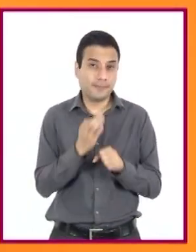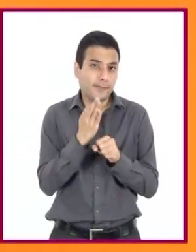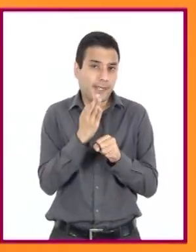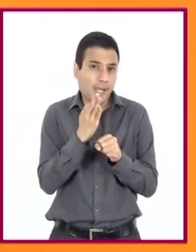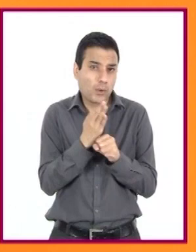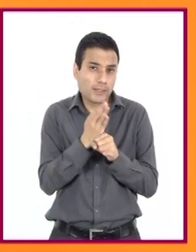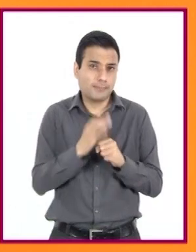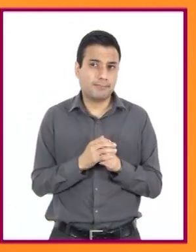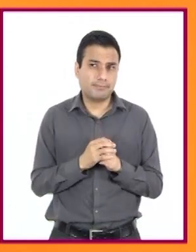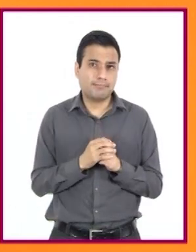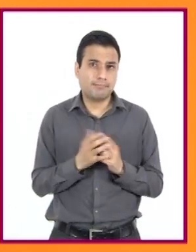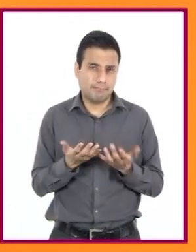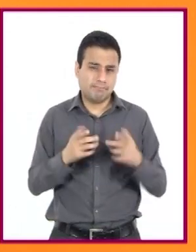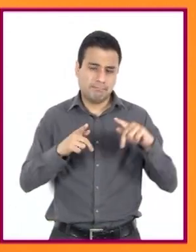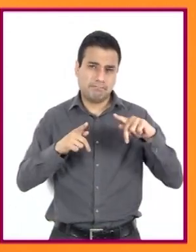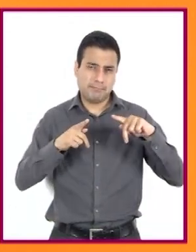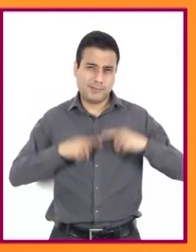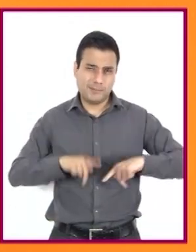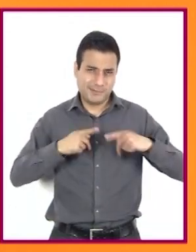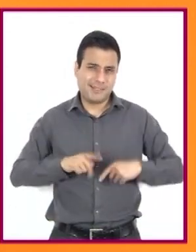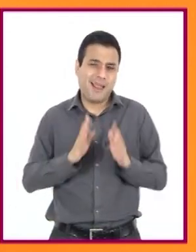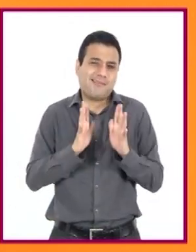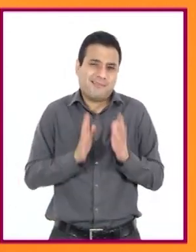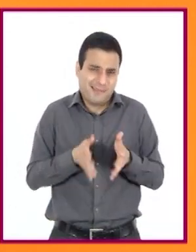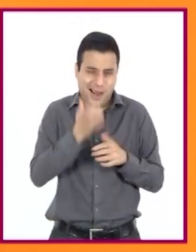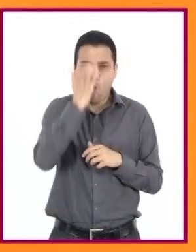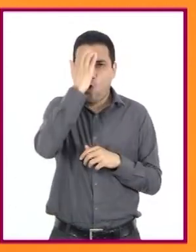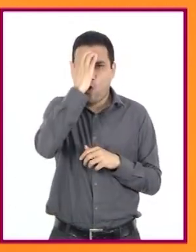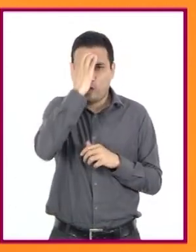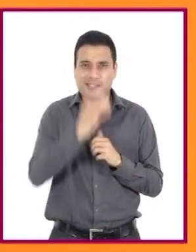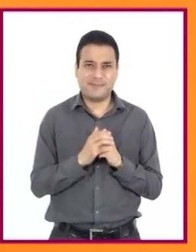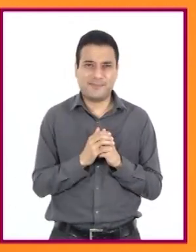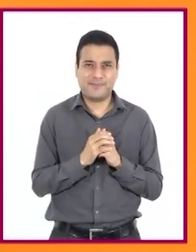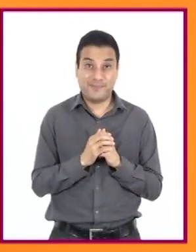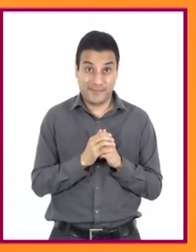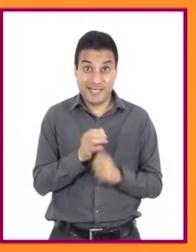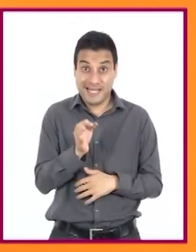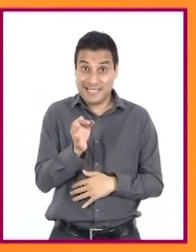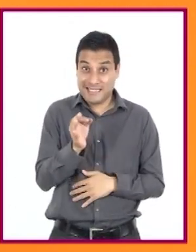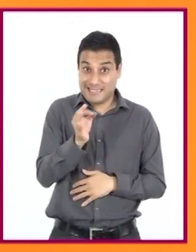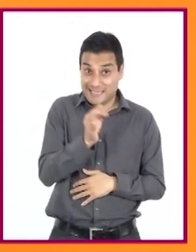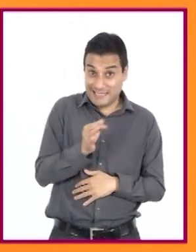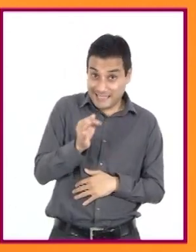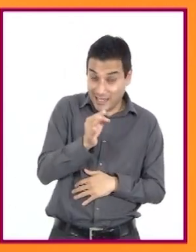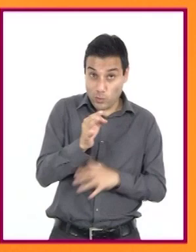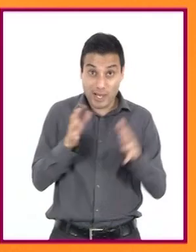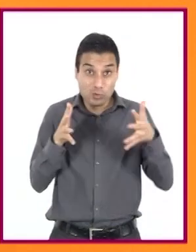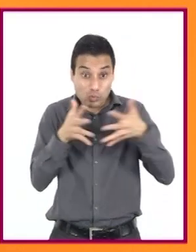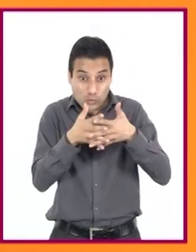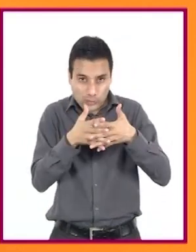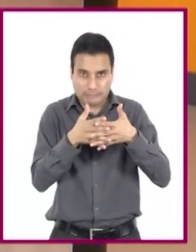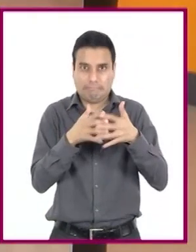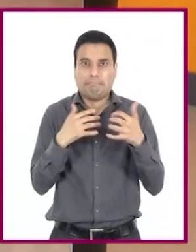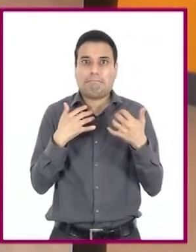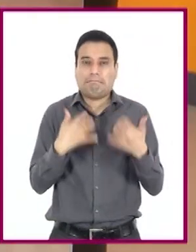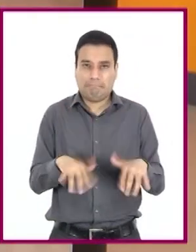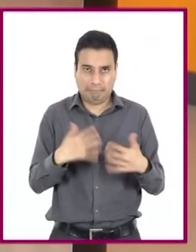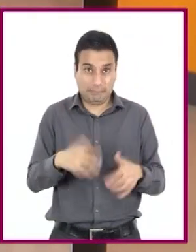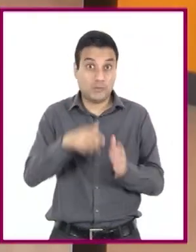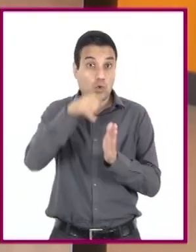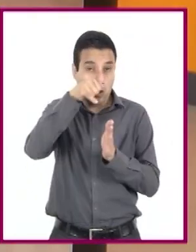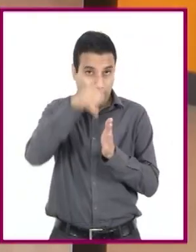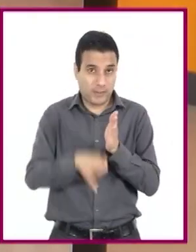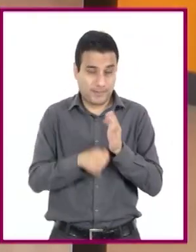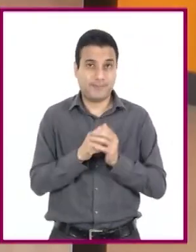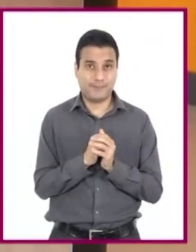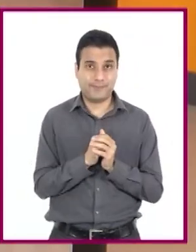este conocimiento parece obvio, aunque en realidad el concepto de célula y sus estructuras es complejo. Se